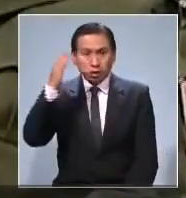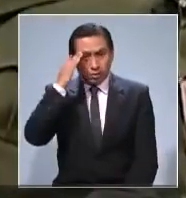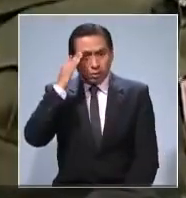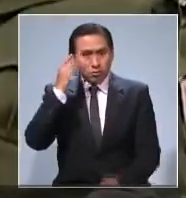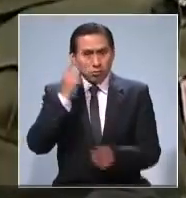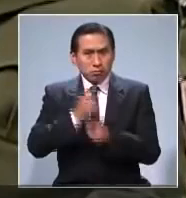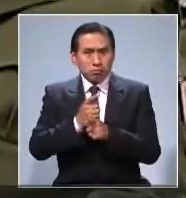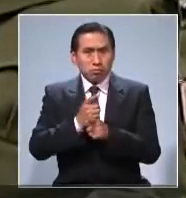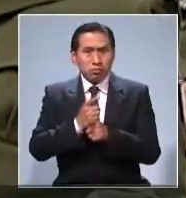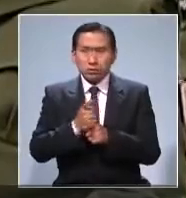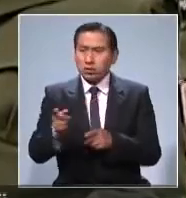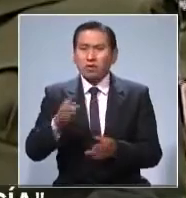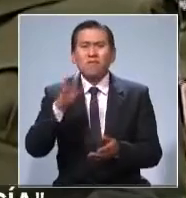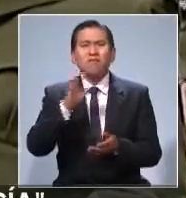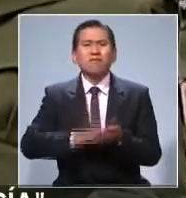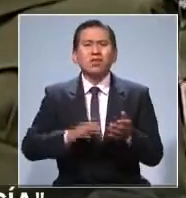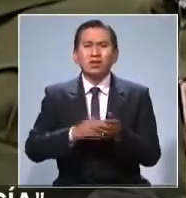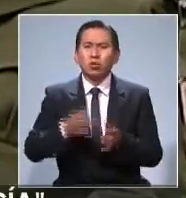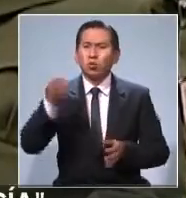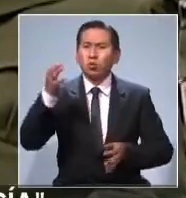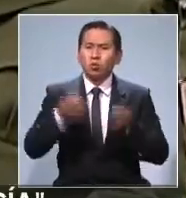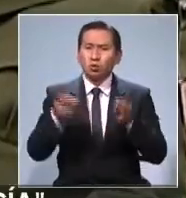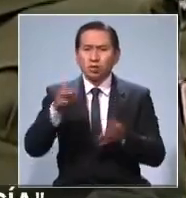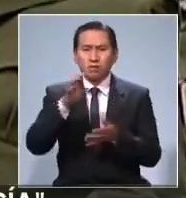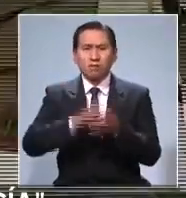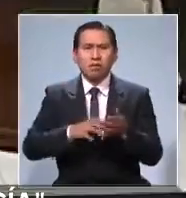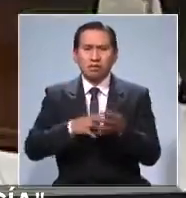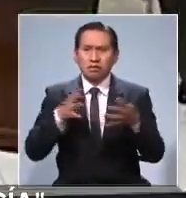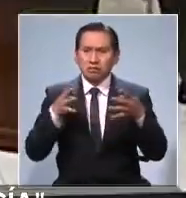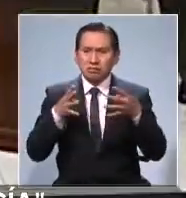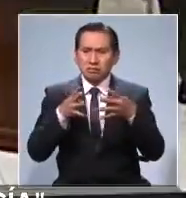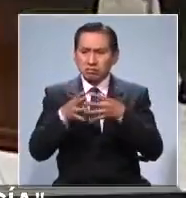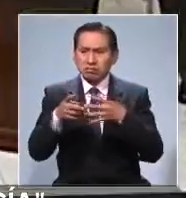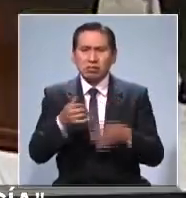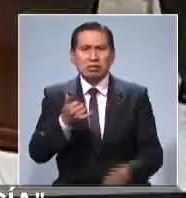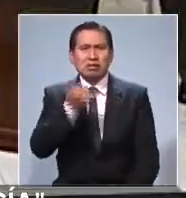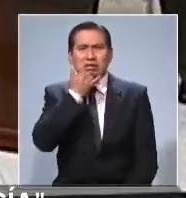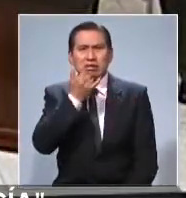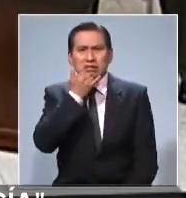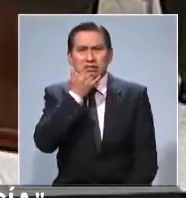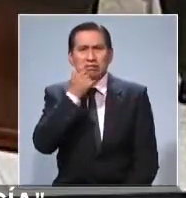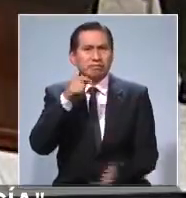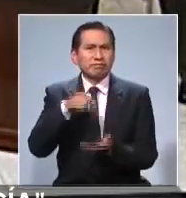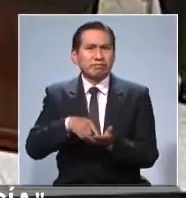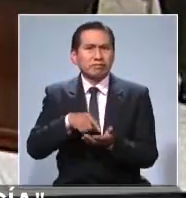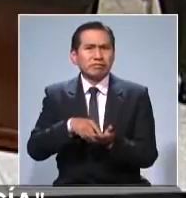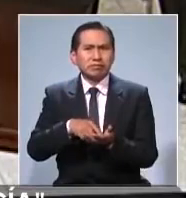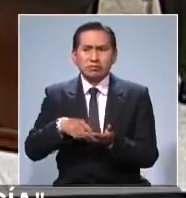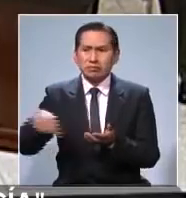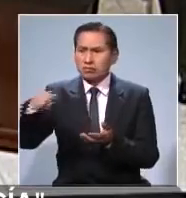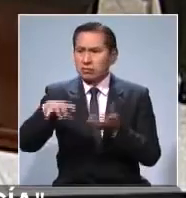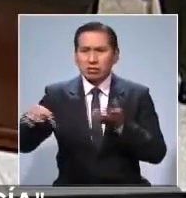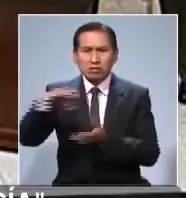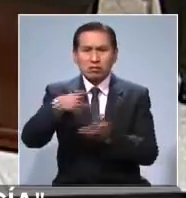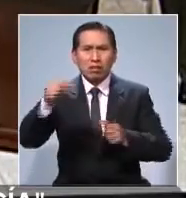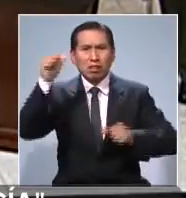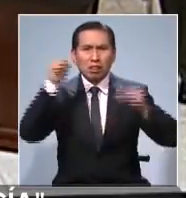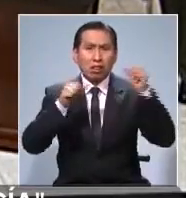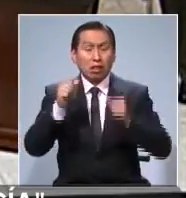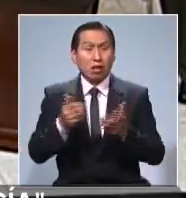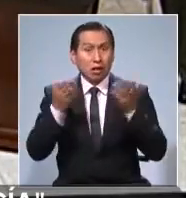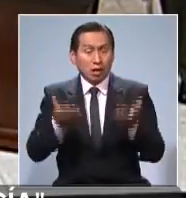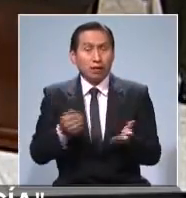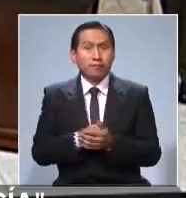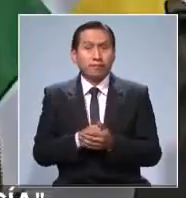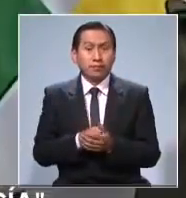de que es la falta de justicia y la falta de transparencia la que ha llevado a un cierto estado de incertidumbre. Y